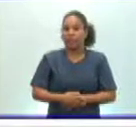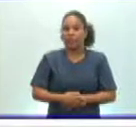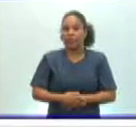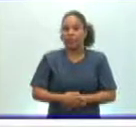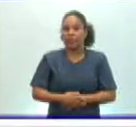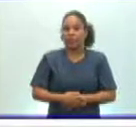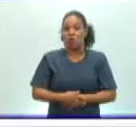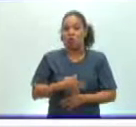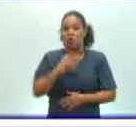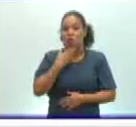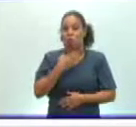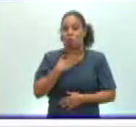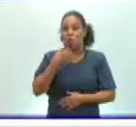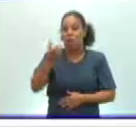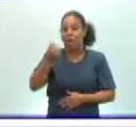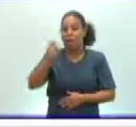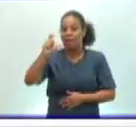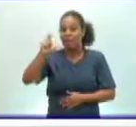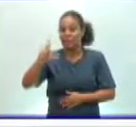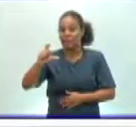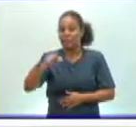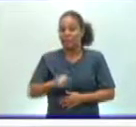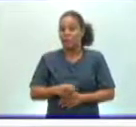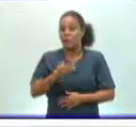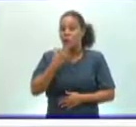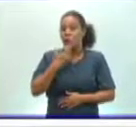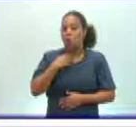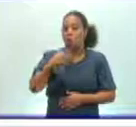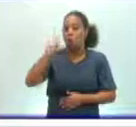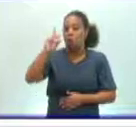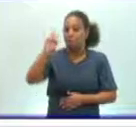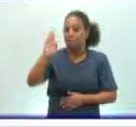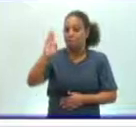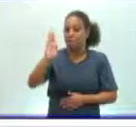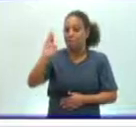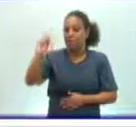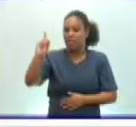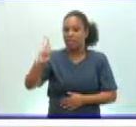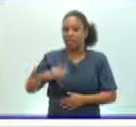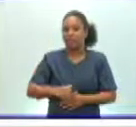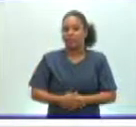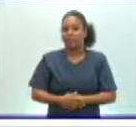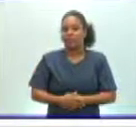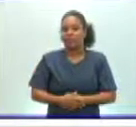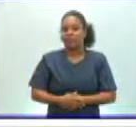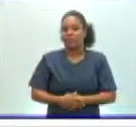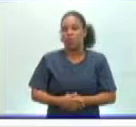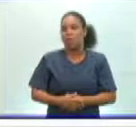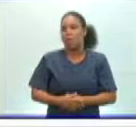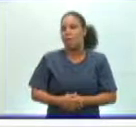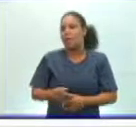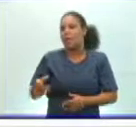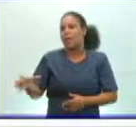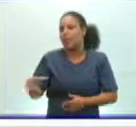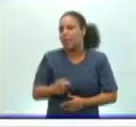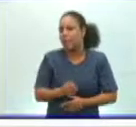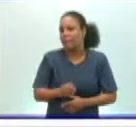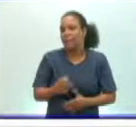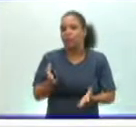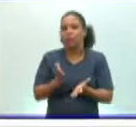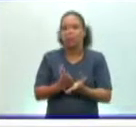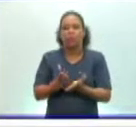como el segmento AC es al segmento BD. Generalmente los estudiantes lo